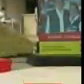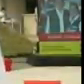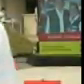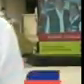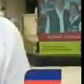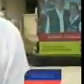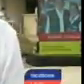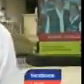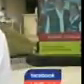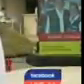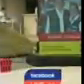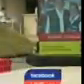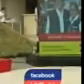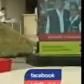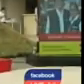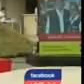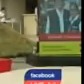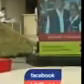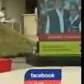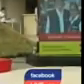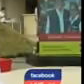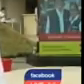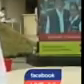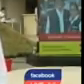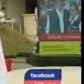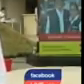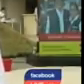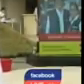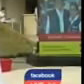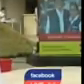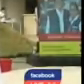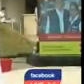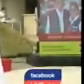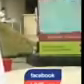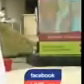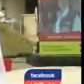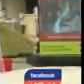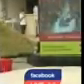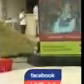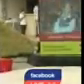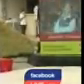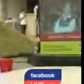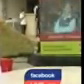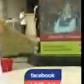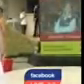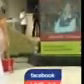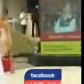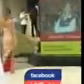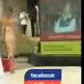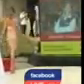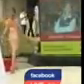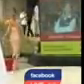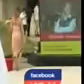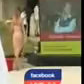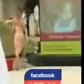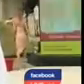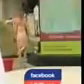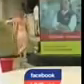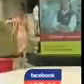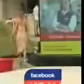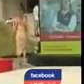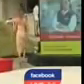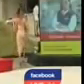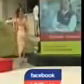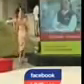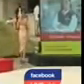esfuerzos hacer una segmentación de nuestros clientes dependiendo de sus tamaños y de sus necesidades por ahora de repente una de las novedades más grandes